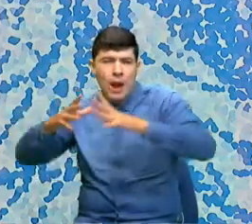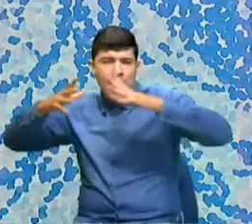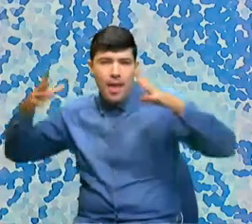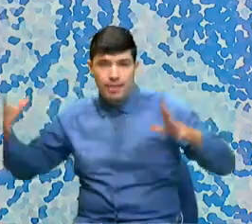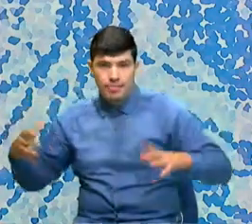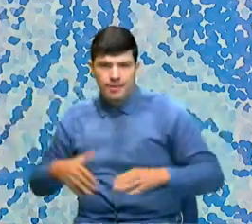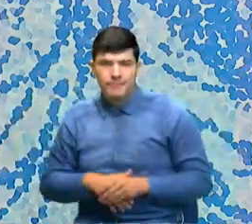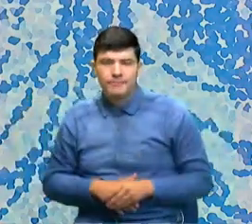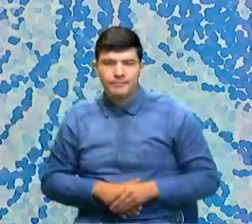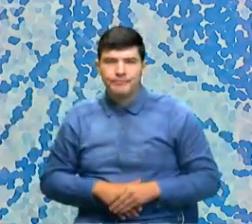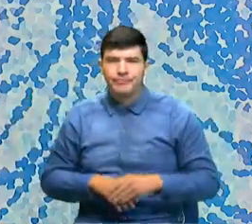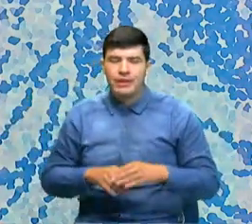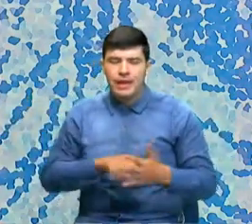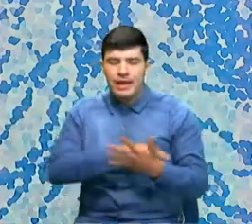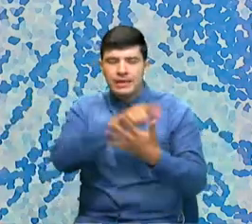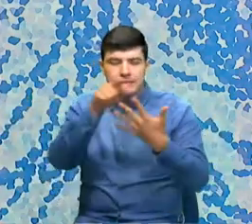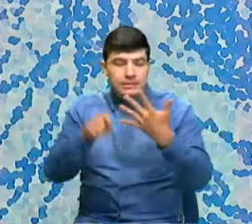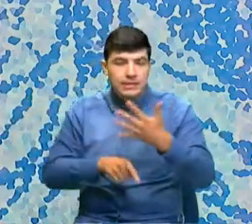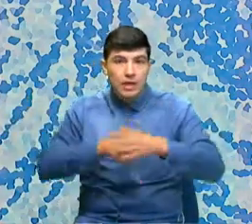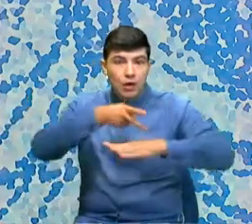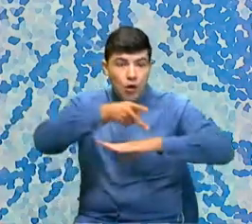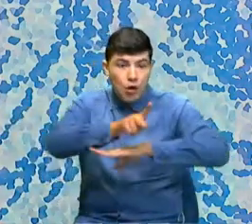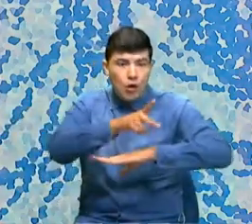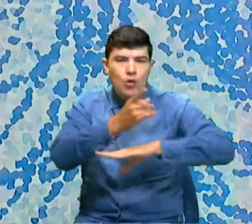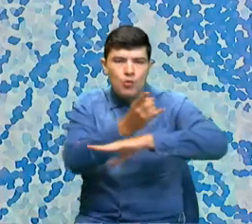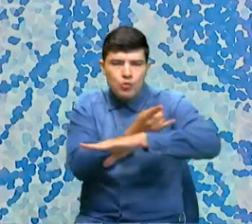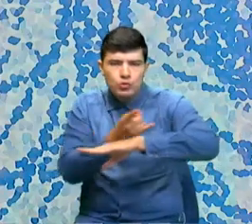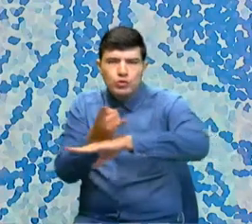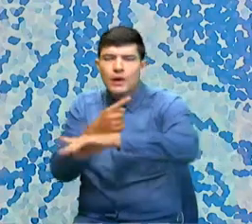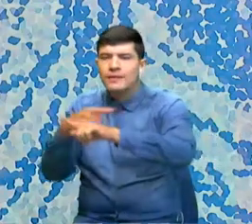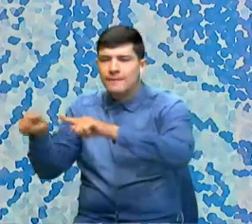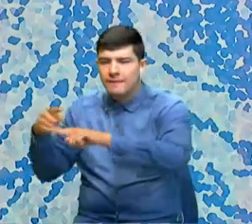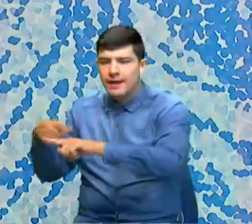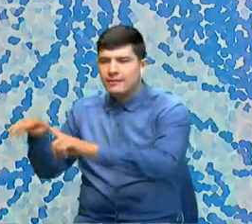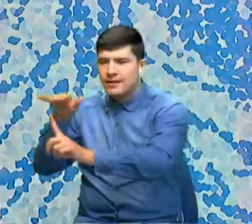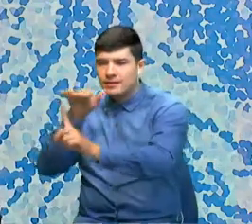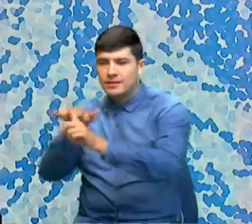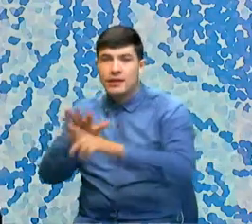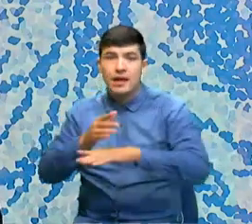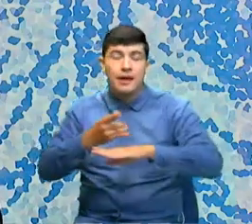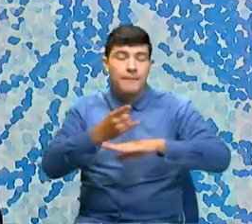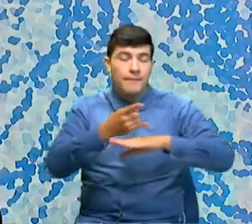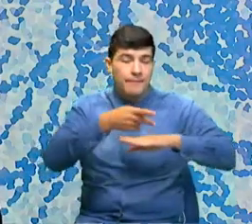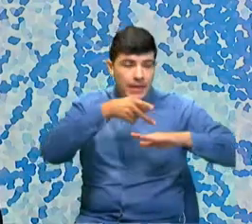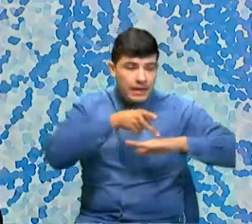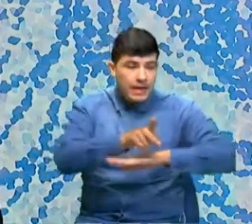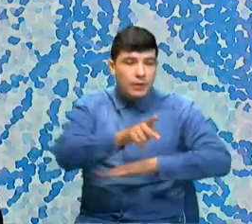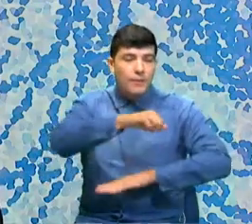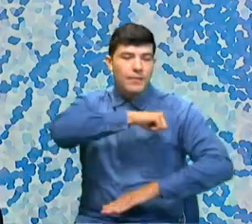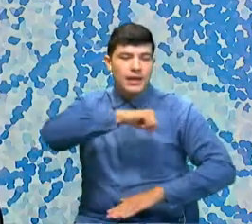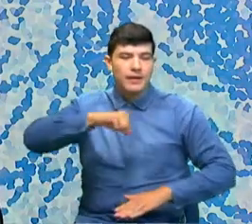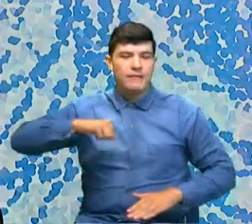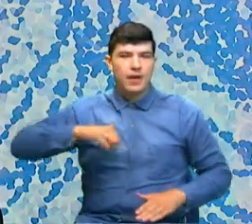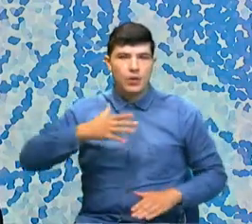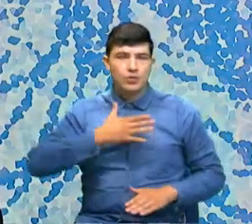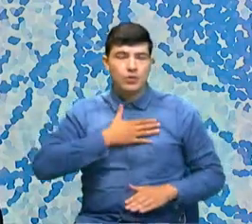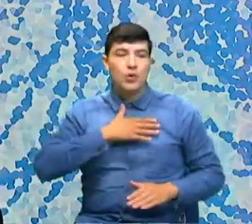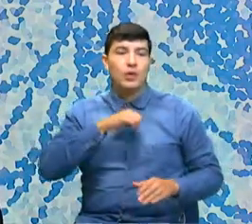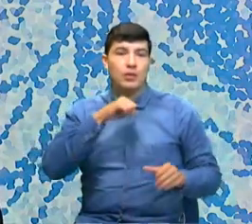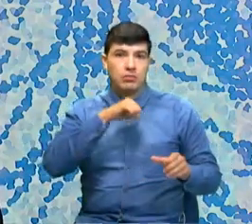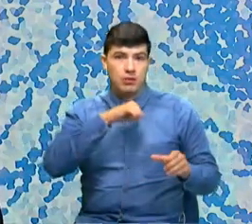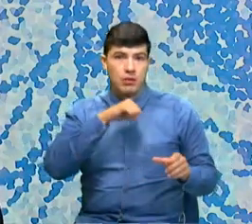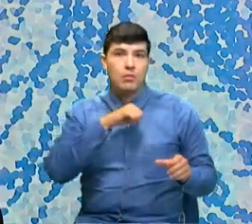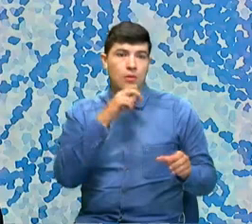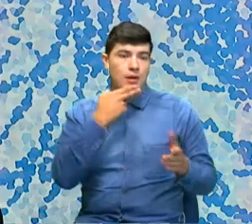Esos cinco usos tienen diferentes incidencias. El parqueadero privado es el que usted tiene escritura pública y tiene